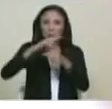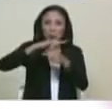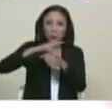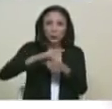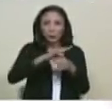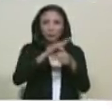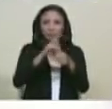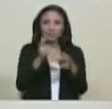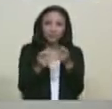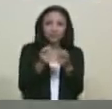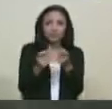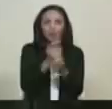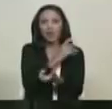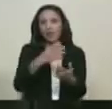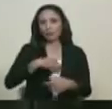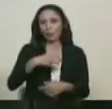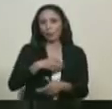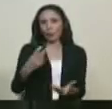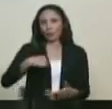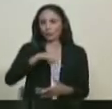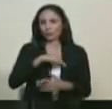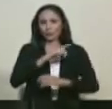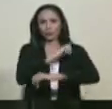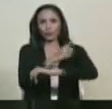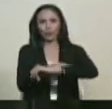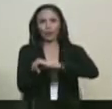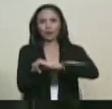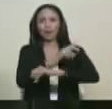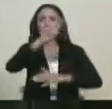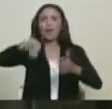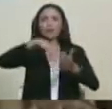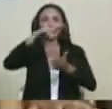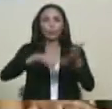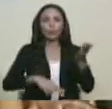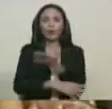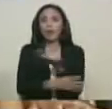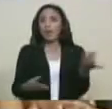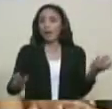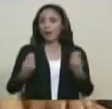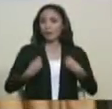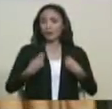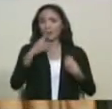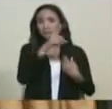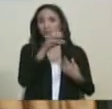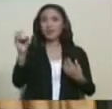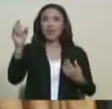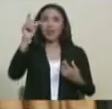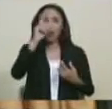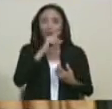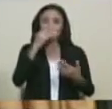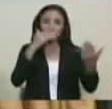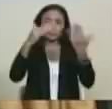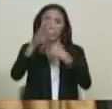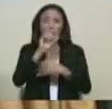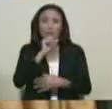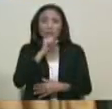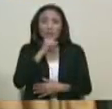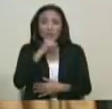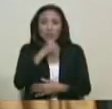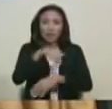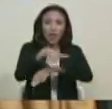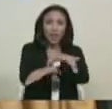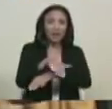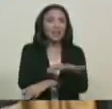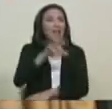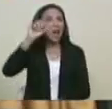No pudieron con nosotros, ni van a poder nunca. Viviremos 100 años. Nos veremos como viejitos todos por la calle. ¿Te acuerdas